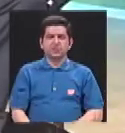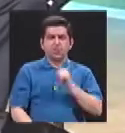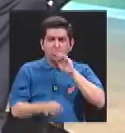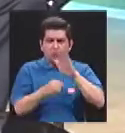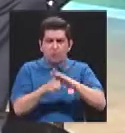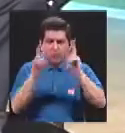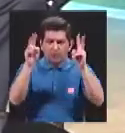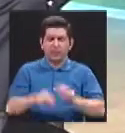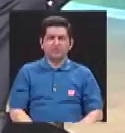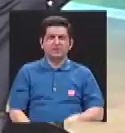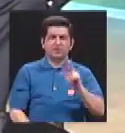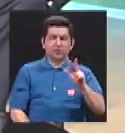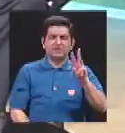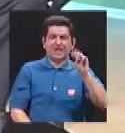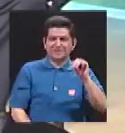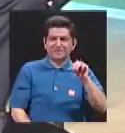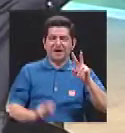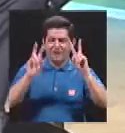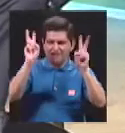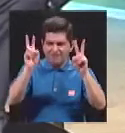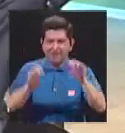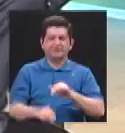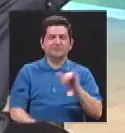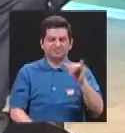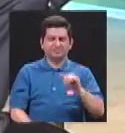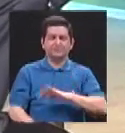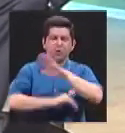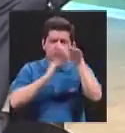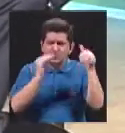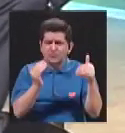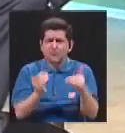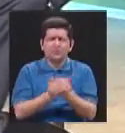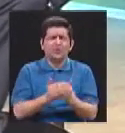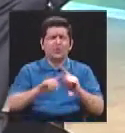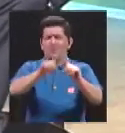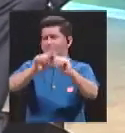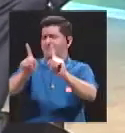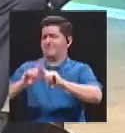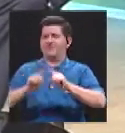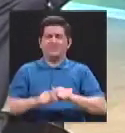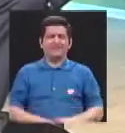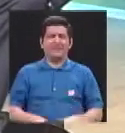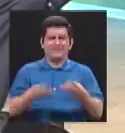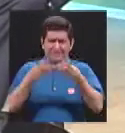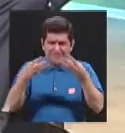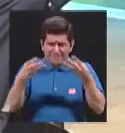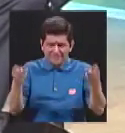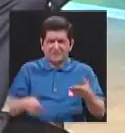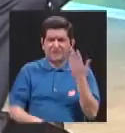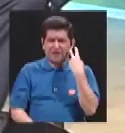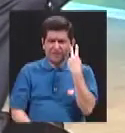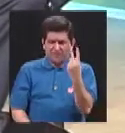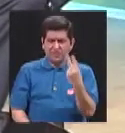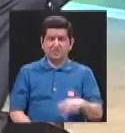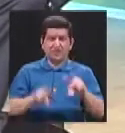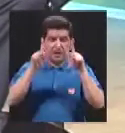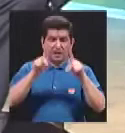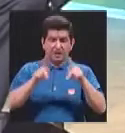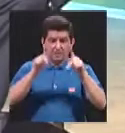El Compromiso, Tres Marías, en fin, toda una gama audiovisual que